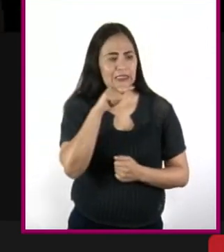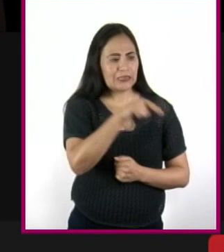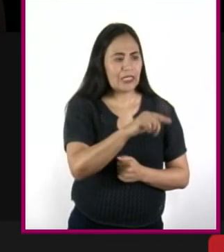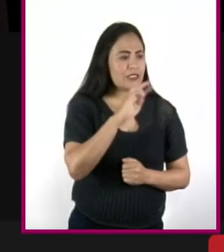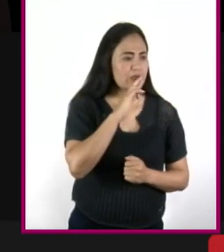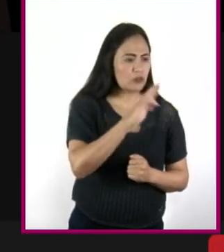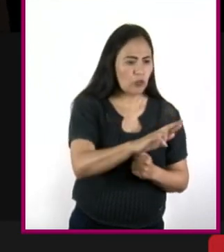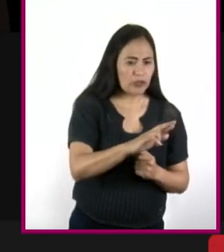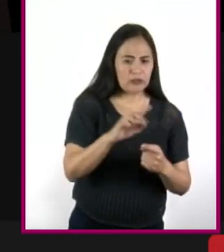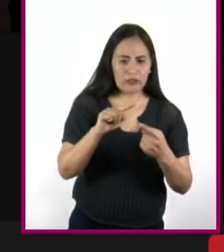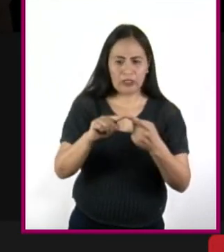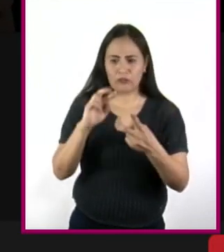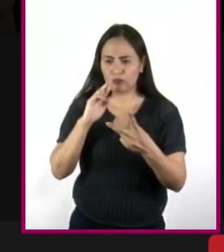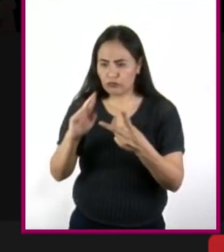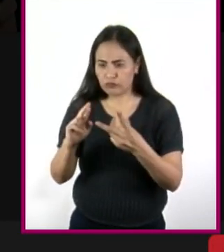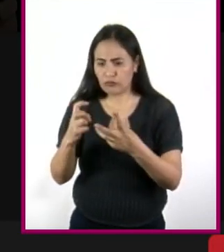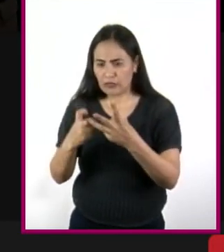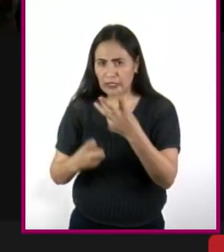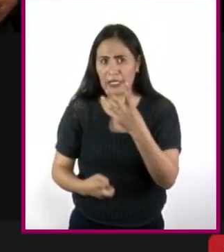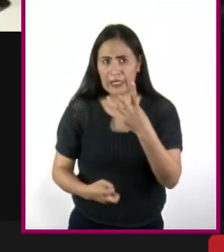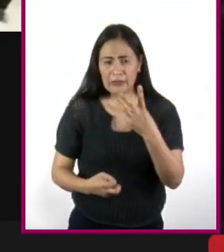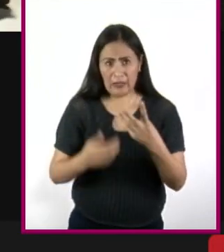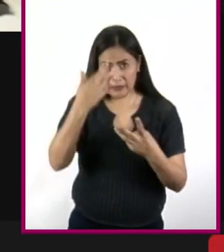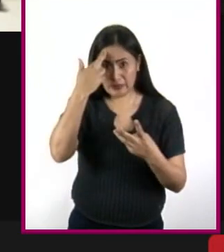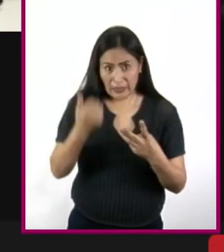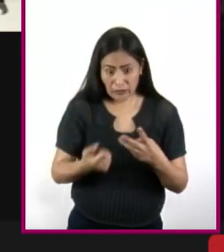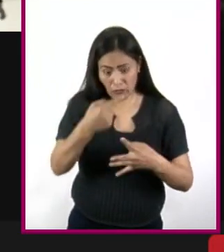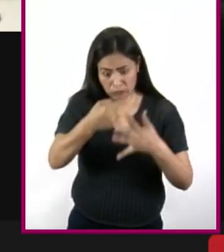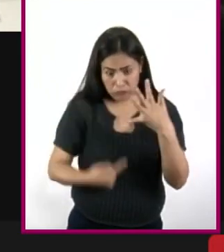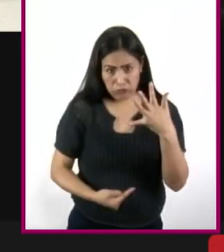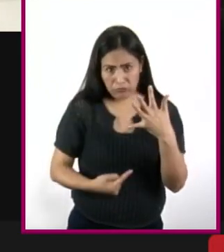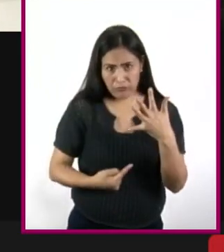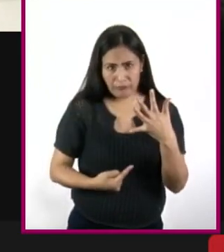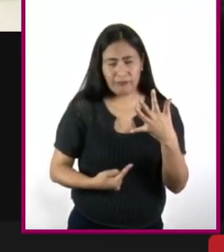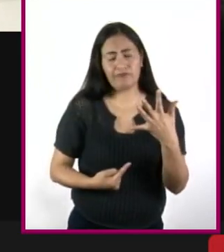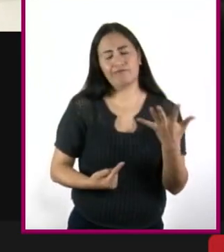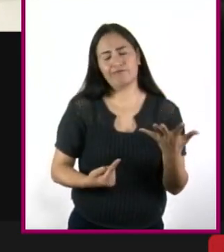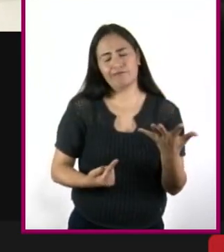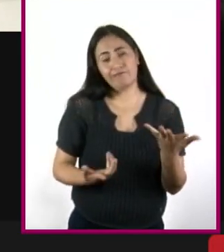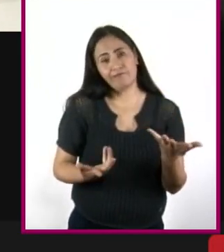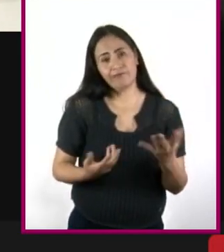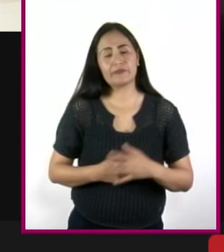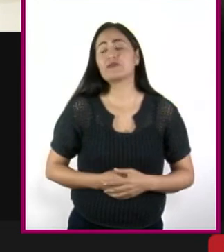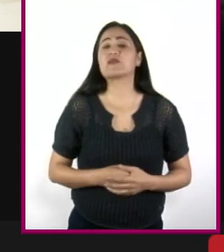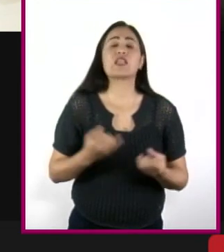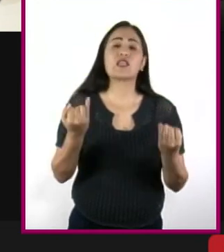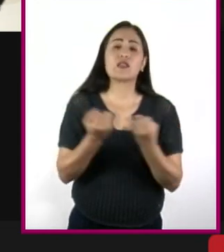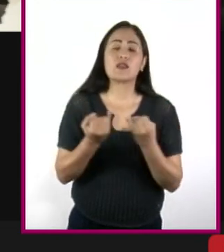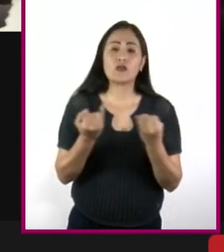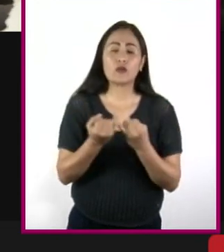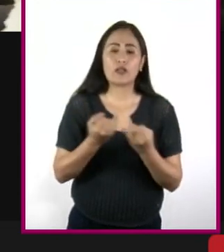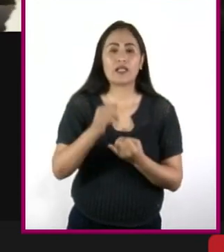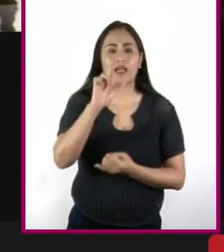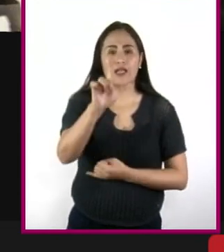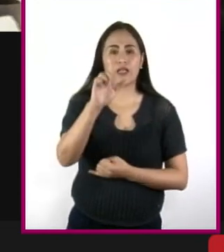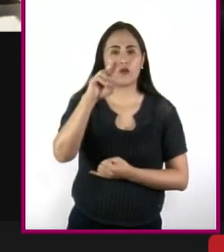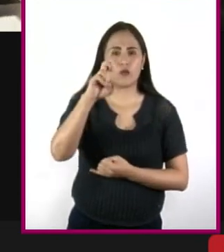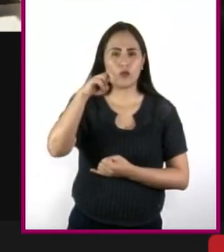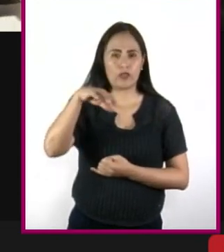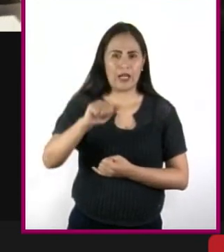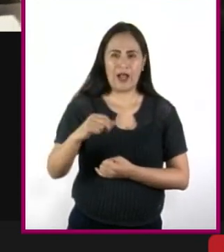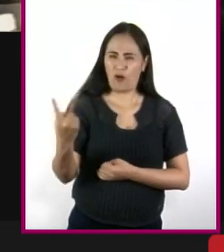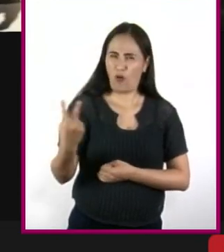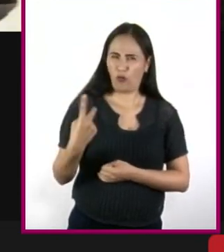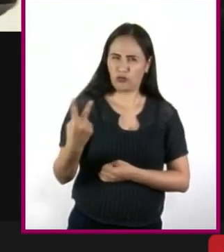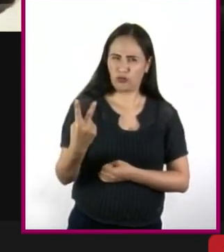respuestas tienen buenas razones a favor. Al tener claro el objeto de su discurso, Luna y Emiliano aplican